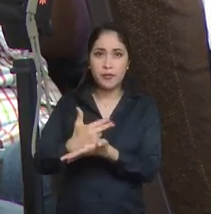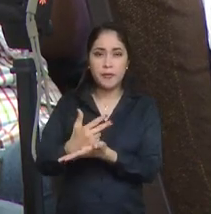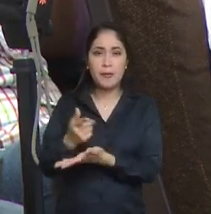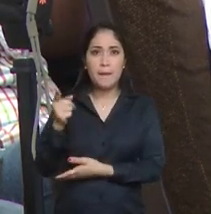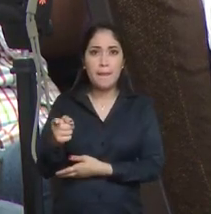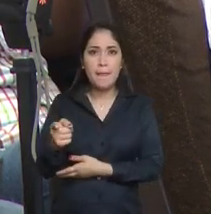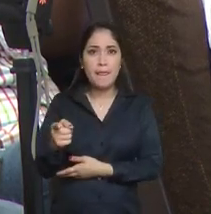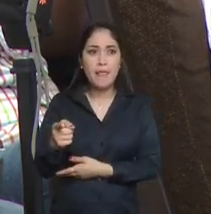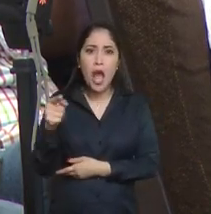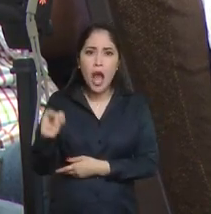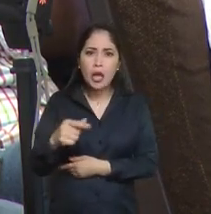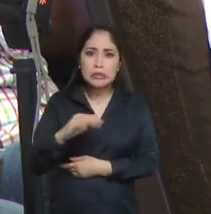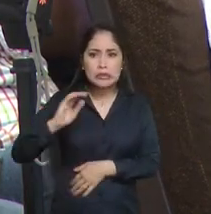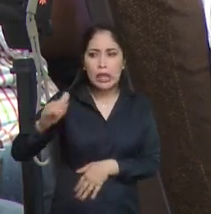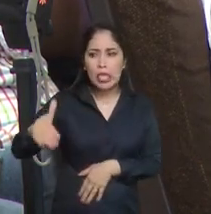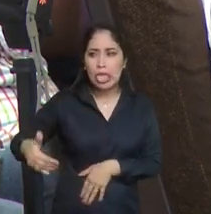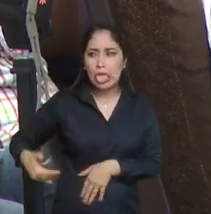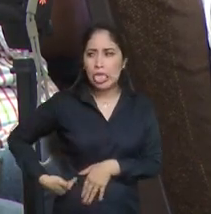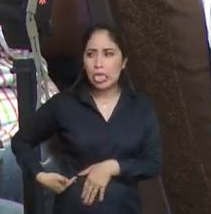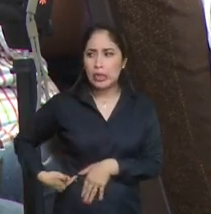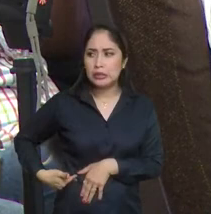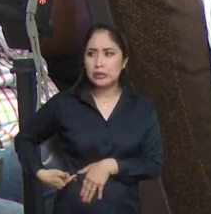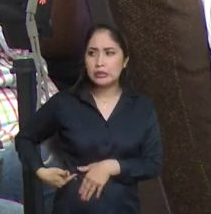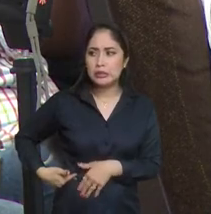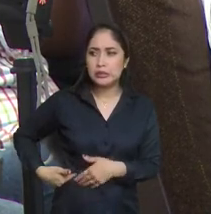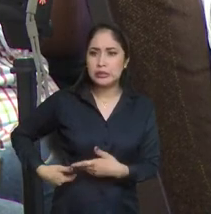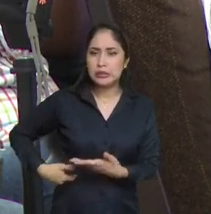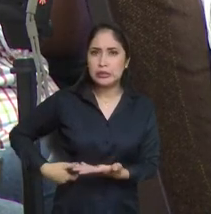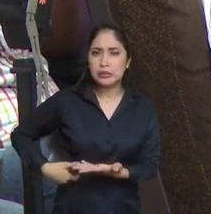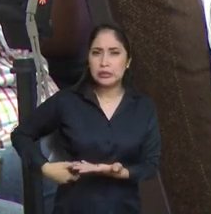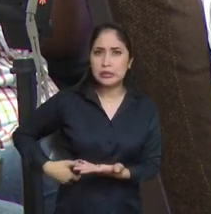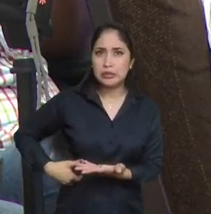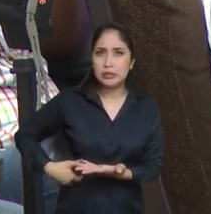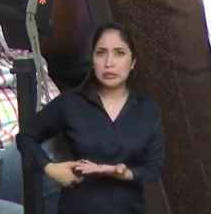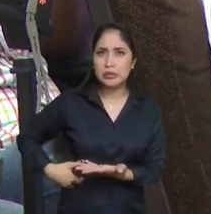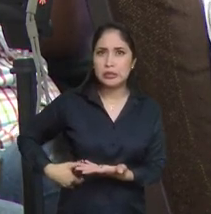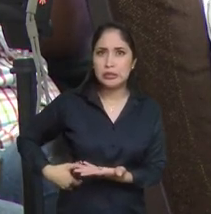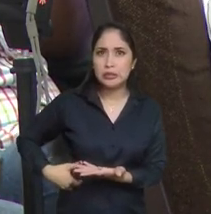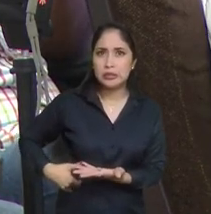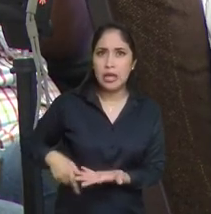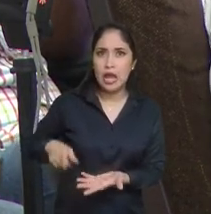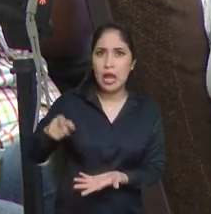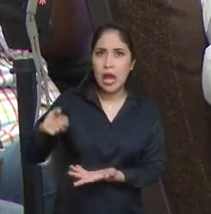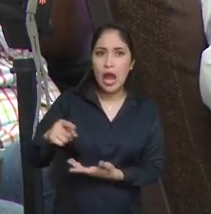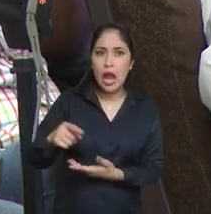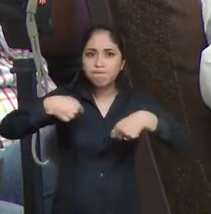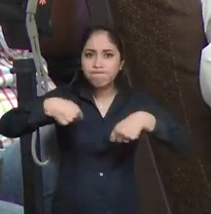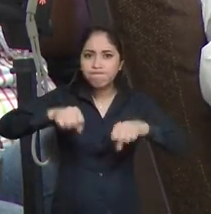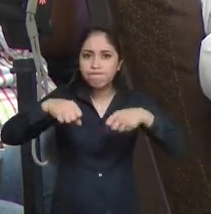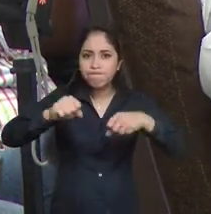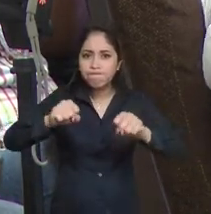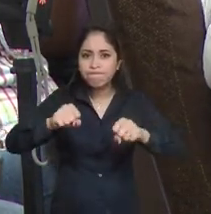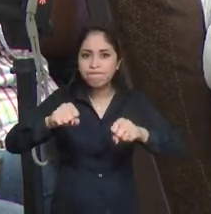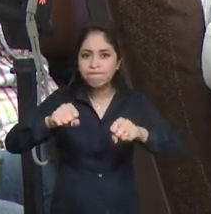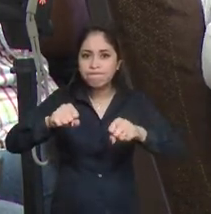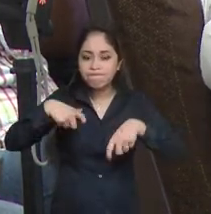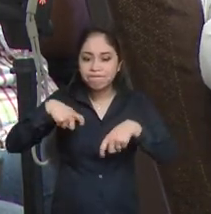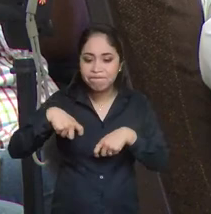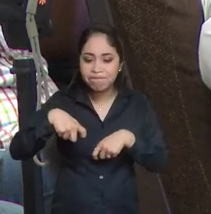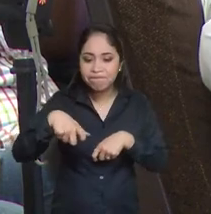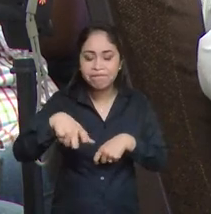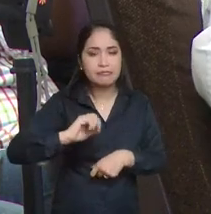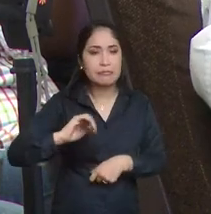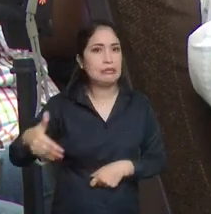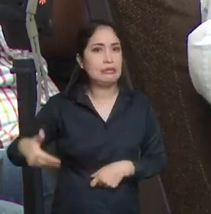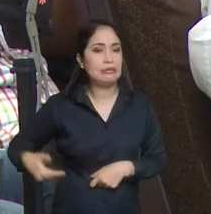motocicleta, donde lamentablemente pues son jóvenes, ¿no? Donde tienen estos incidentes y en varias ocasiones con resultado